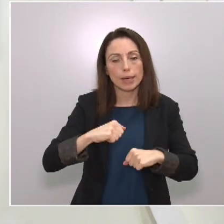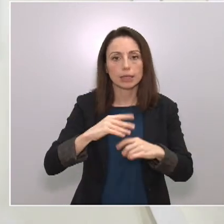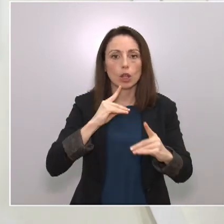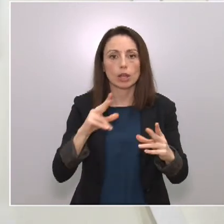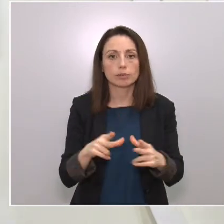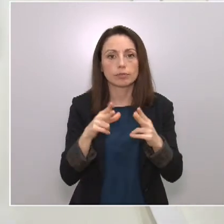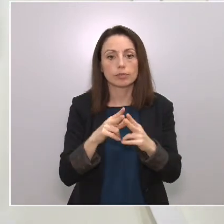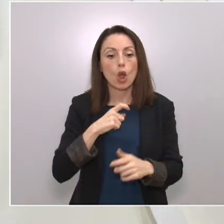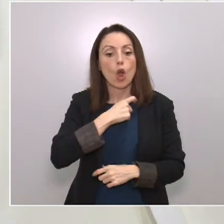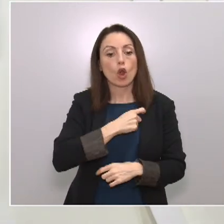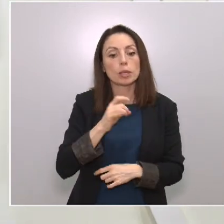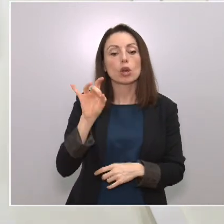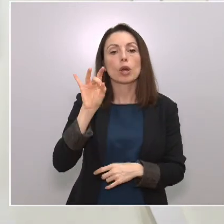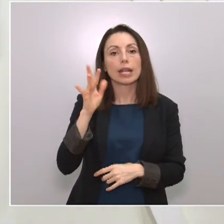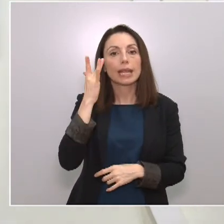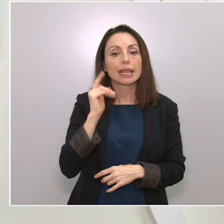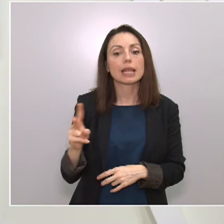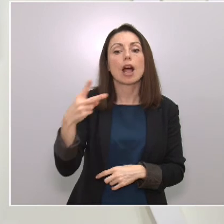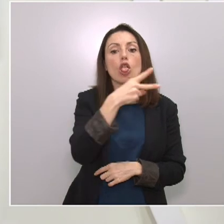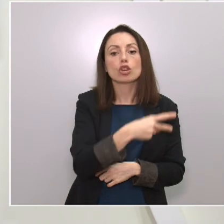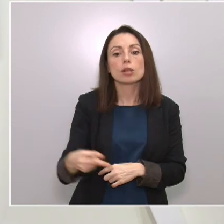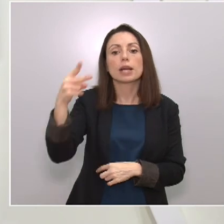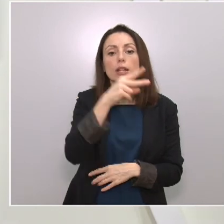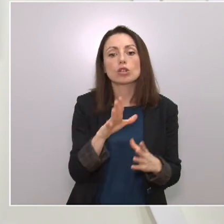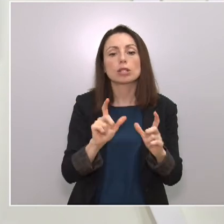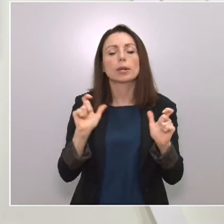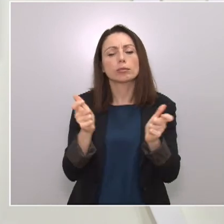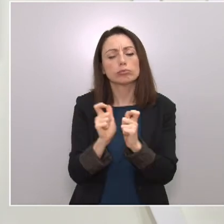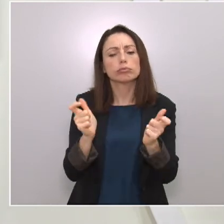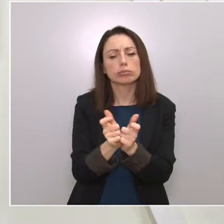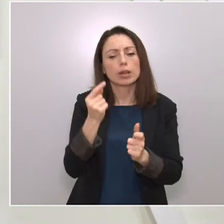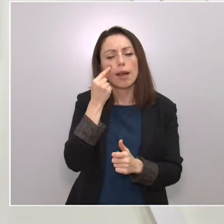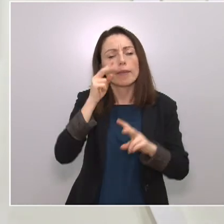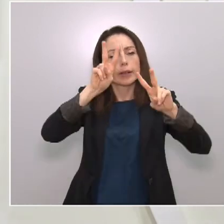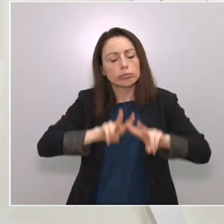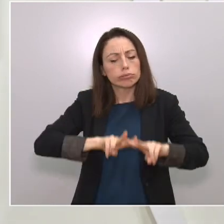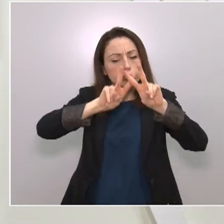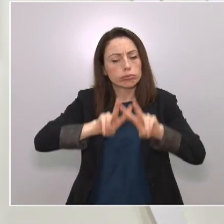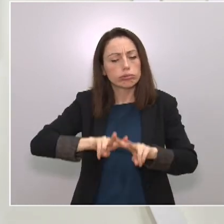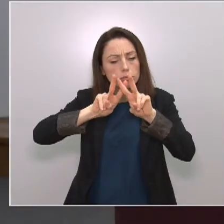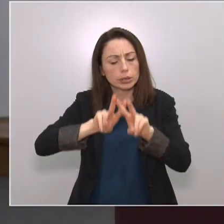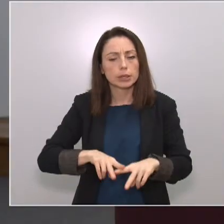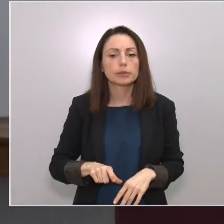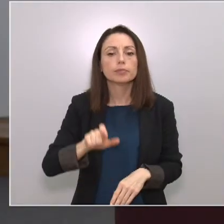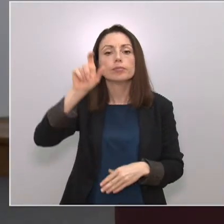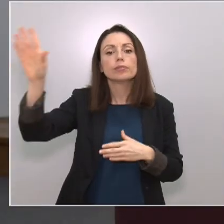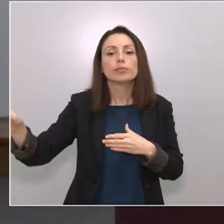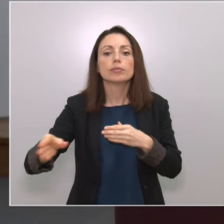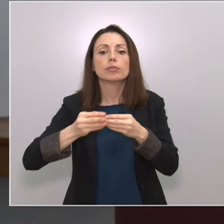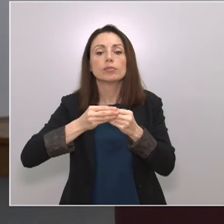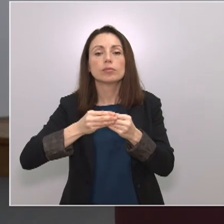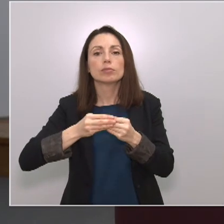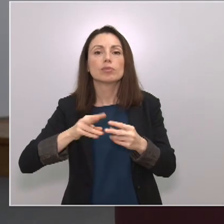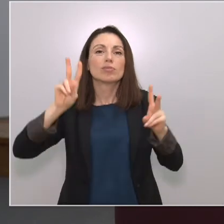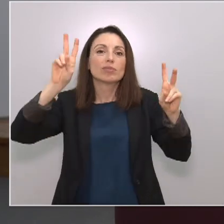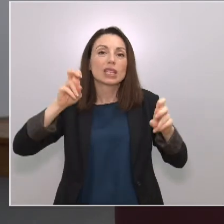comisión que se reunirá cada 15 días que va a seguir avanzando en esta línea. Y, bueno, respecto a la capacidad, yo